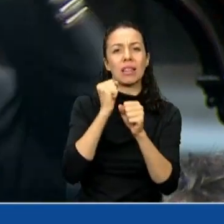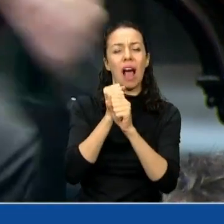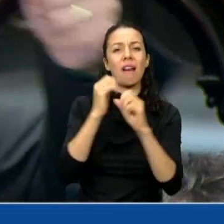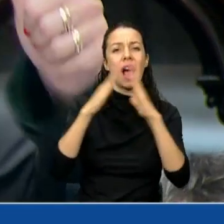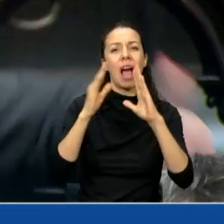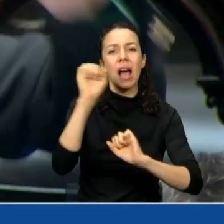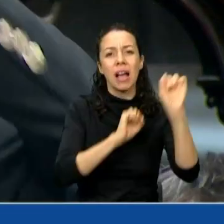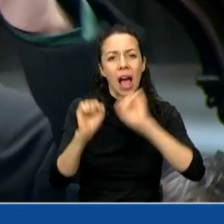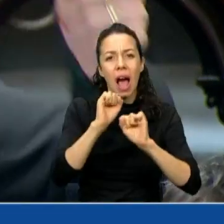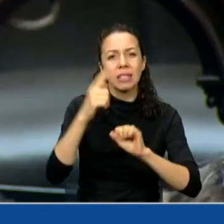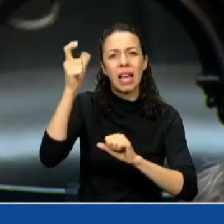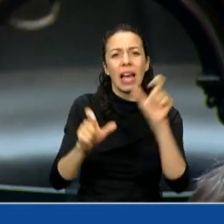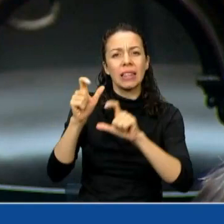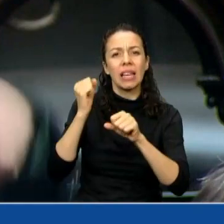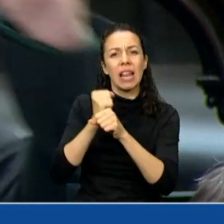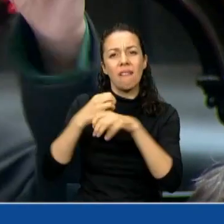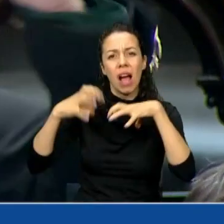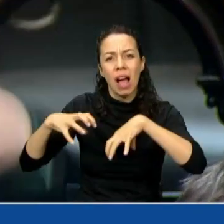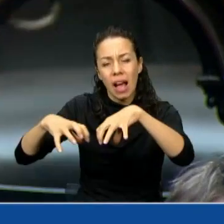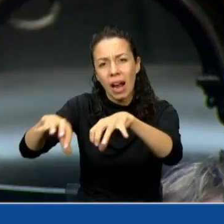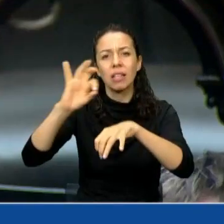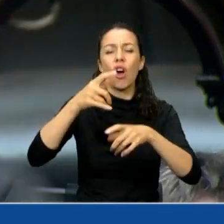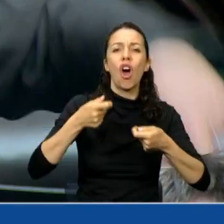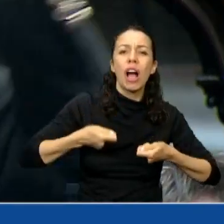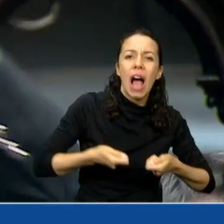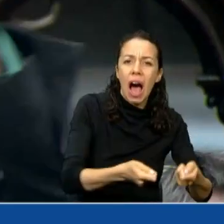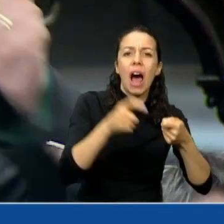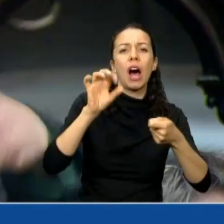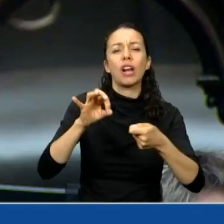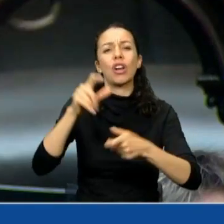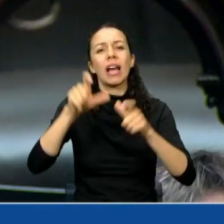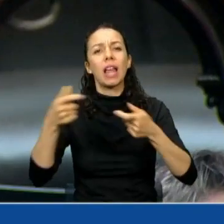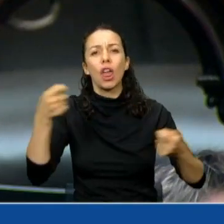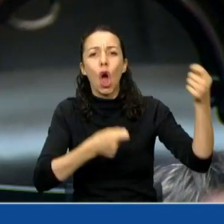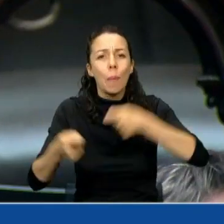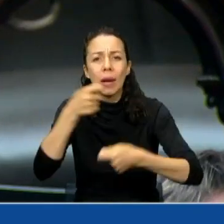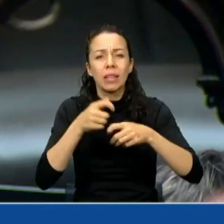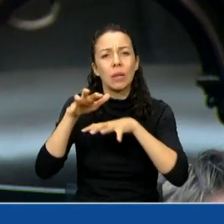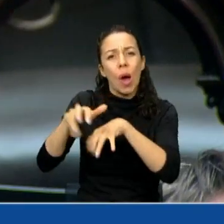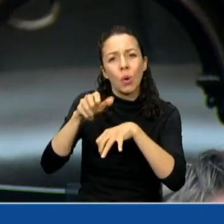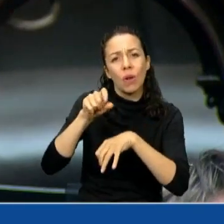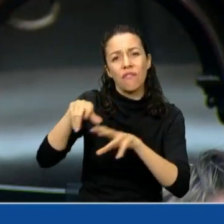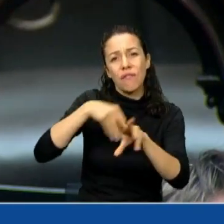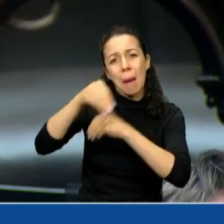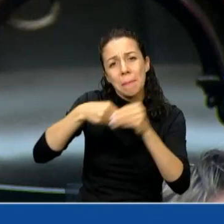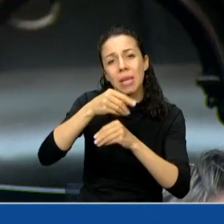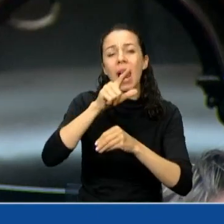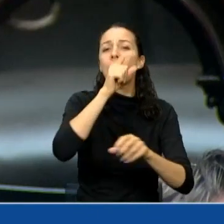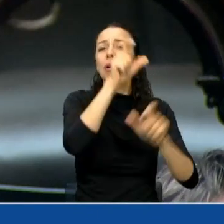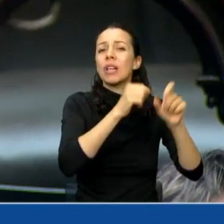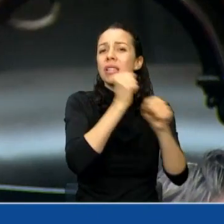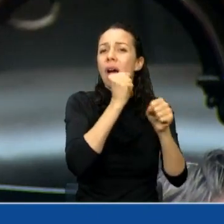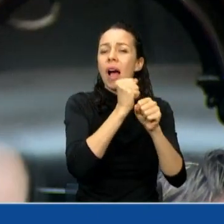doméstico, los feriantes, los carreros, los cooperativistas, los agricultores familiares, los trabajadores de las